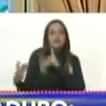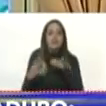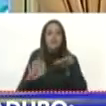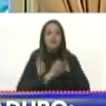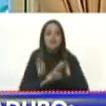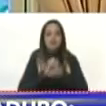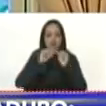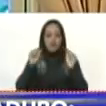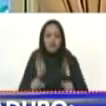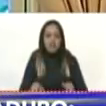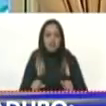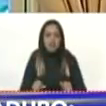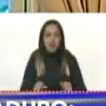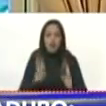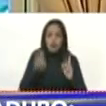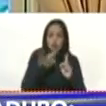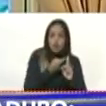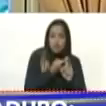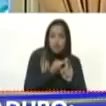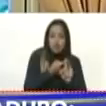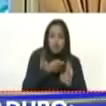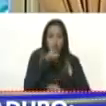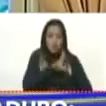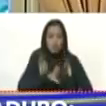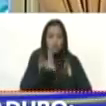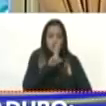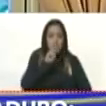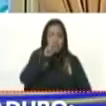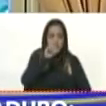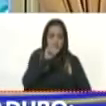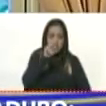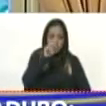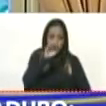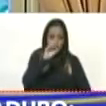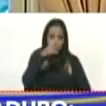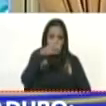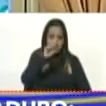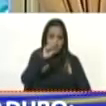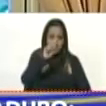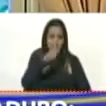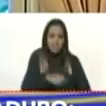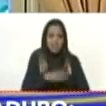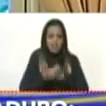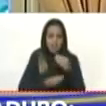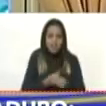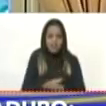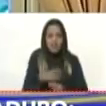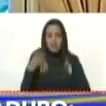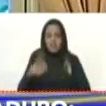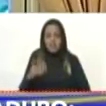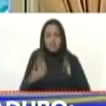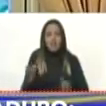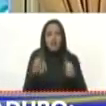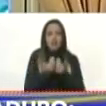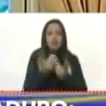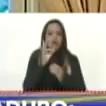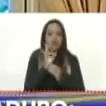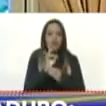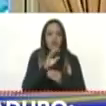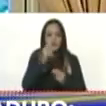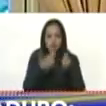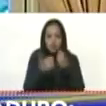el modelo neoliberal que Pinochet impuso en Chile y la derecha impuso con el Fondo Monetario Internacional en América Latina,